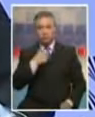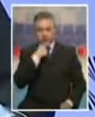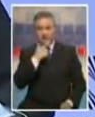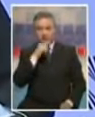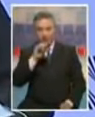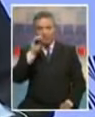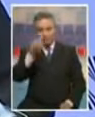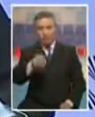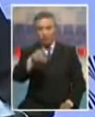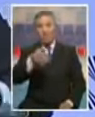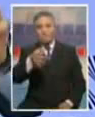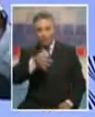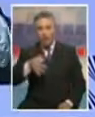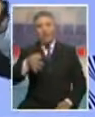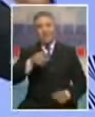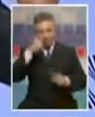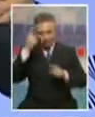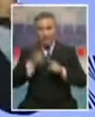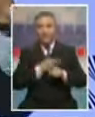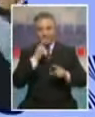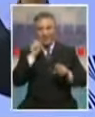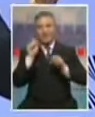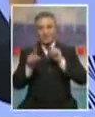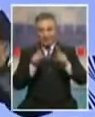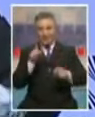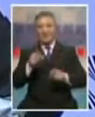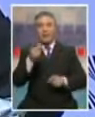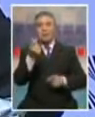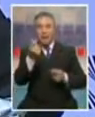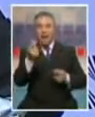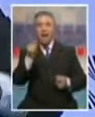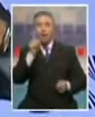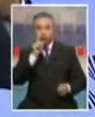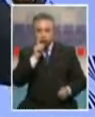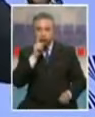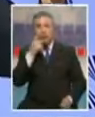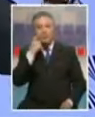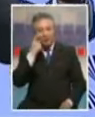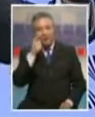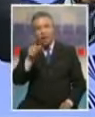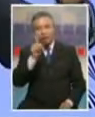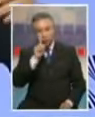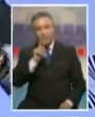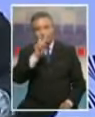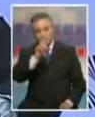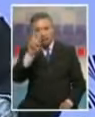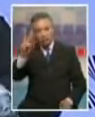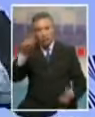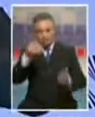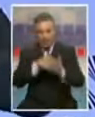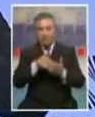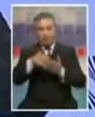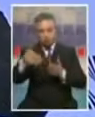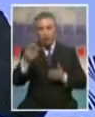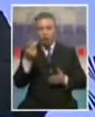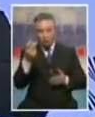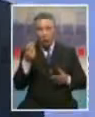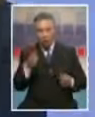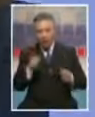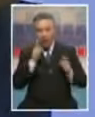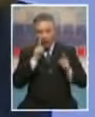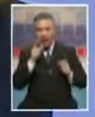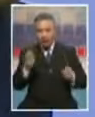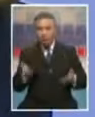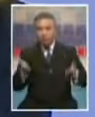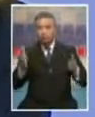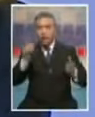moneda. Volver a defender derechos garantizados. Y plata hay, Evelyn Matthei. Hay 22 mil millones de dólares ahorrados. Hay condiciones para sostener